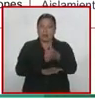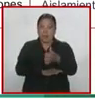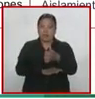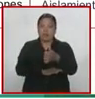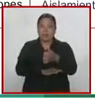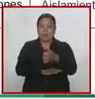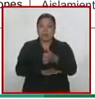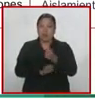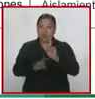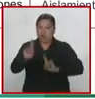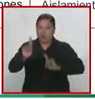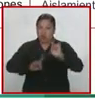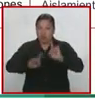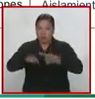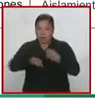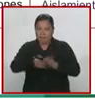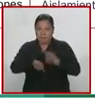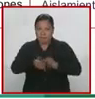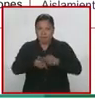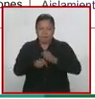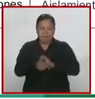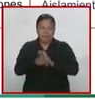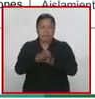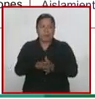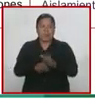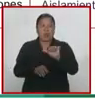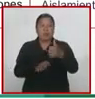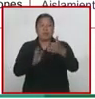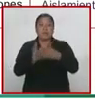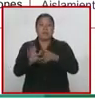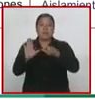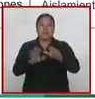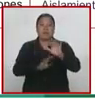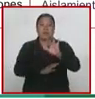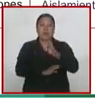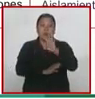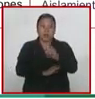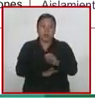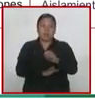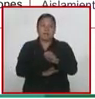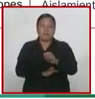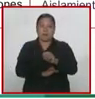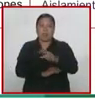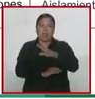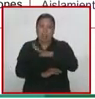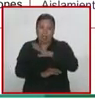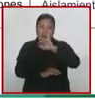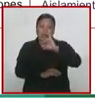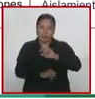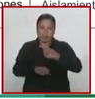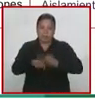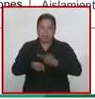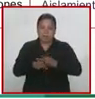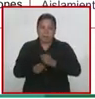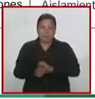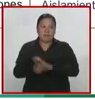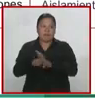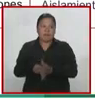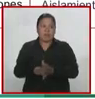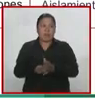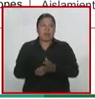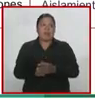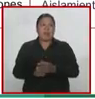casos sospechosos tenemos 11 mil 759 casos confirmados también